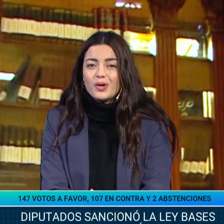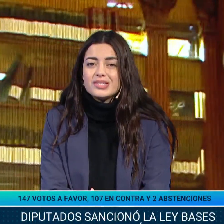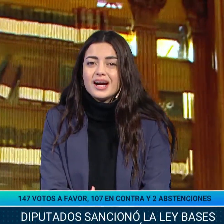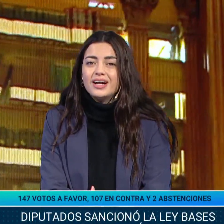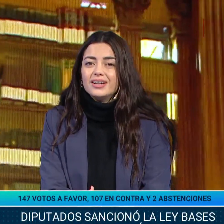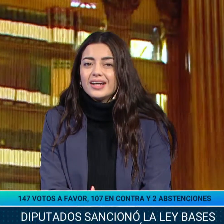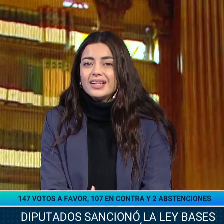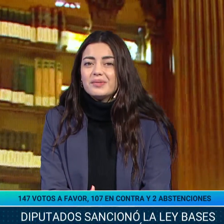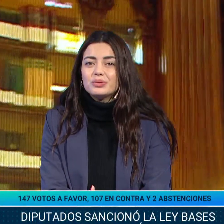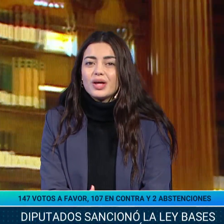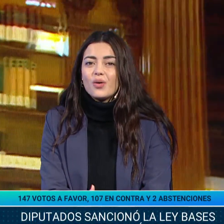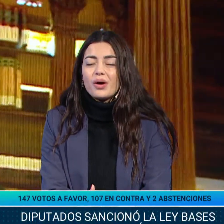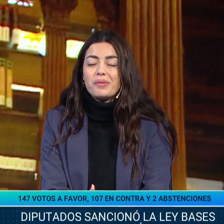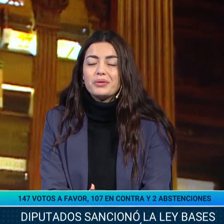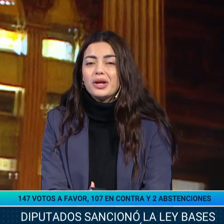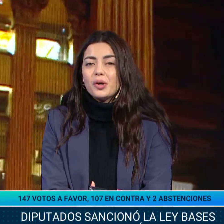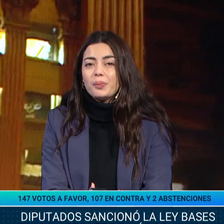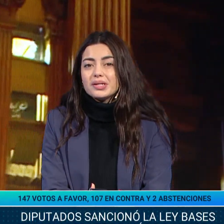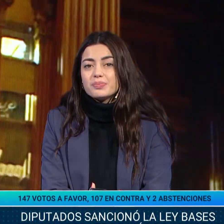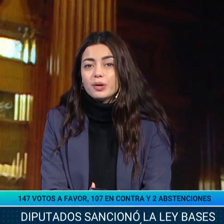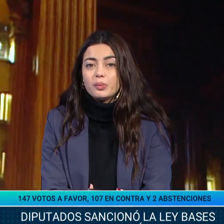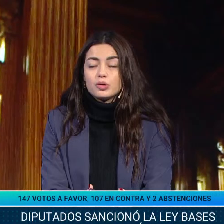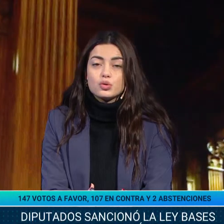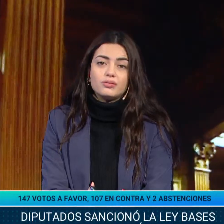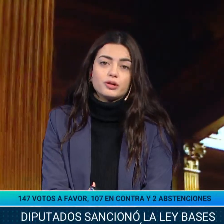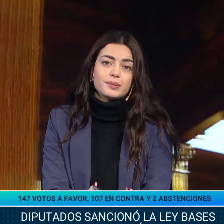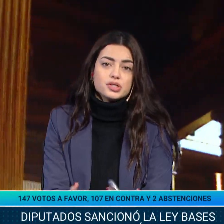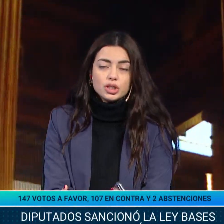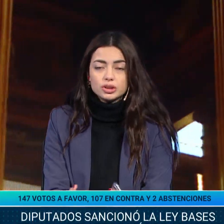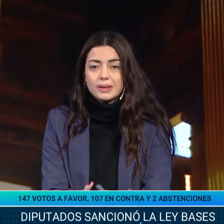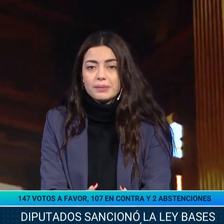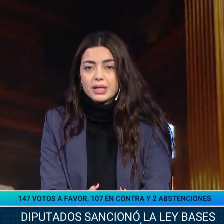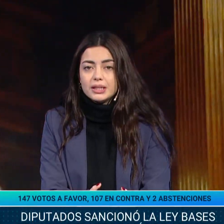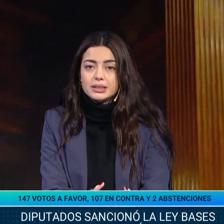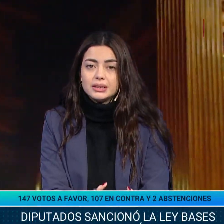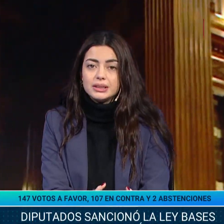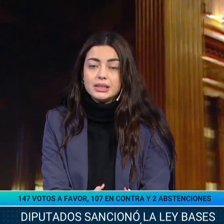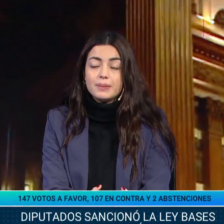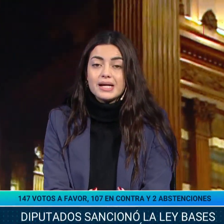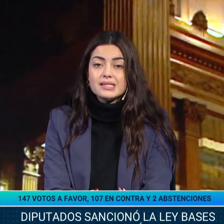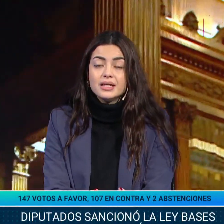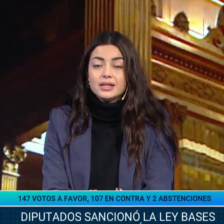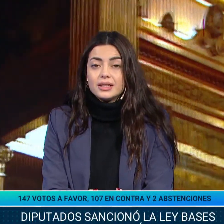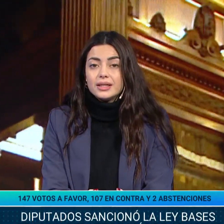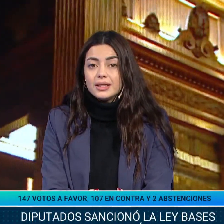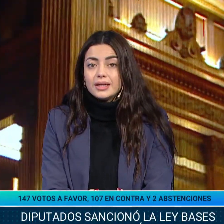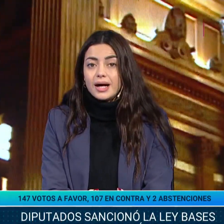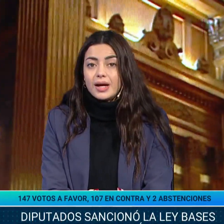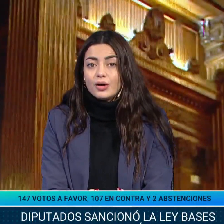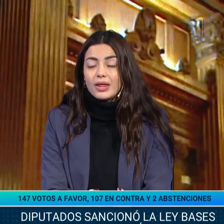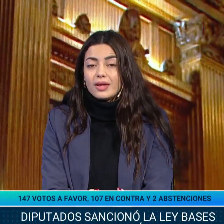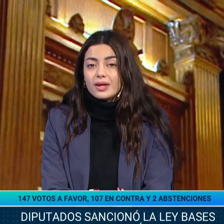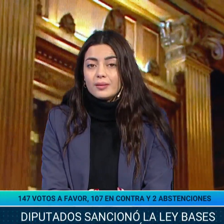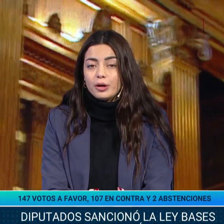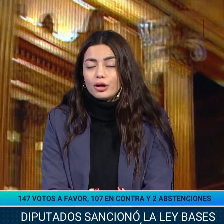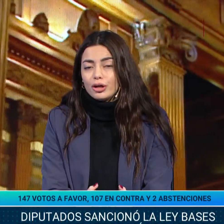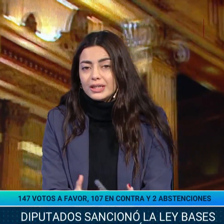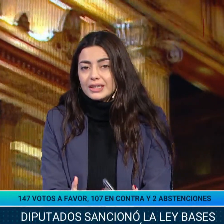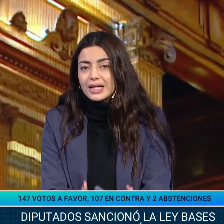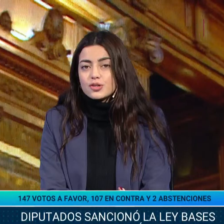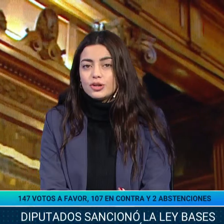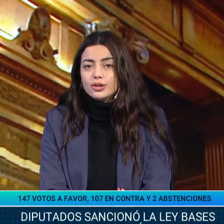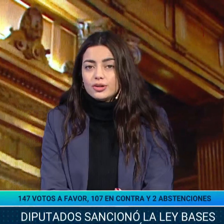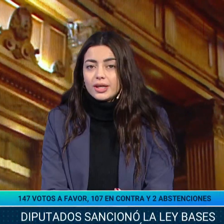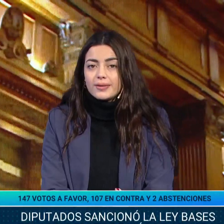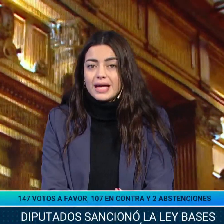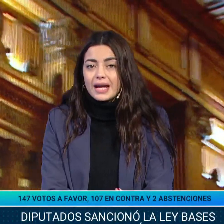así como lo decía el diputado Juan Manuel López, por su conformación también y demás, a la hora de, bueno, en